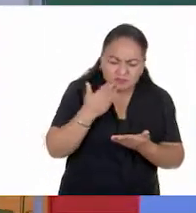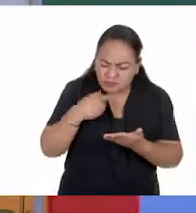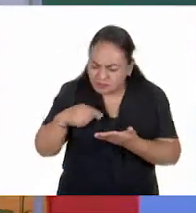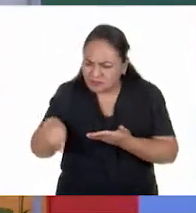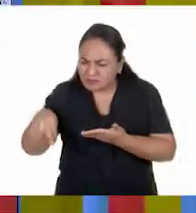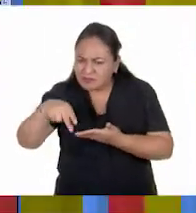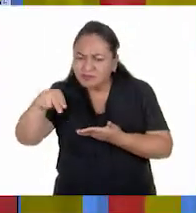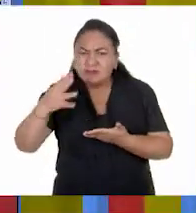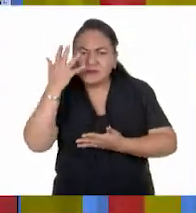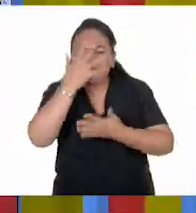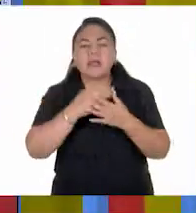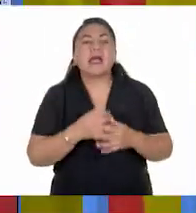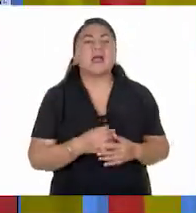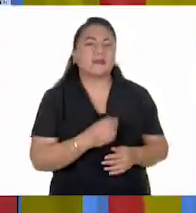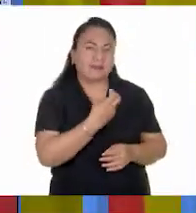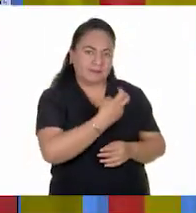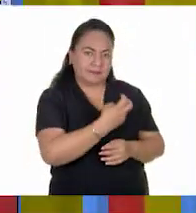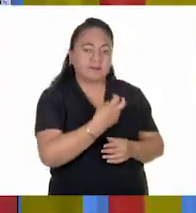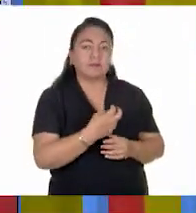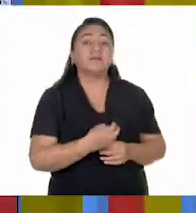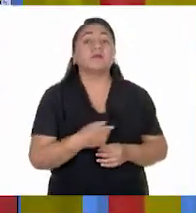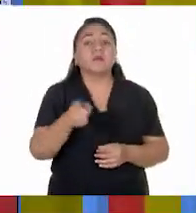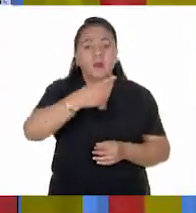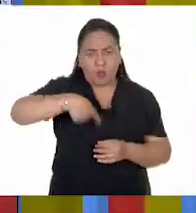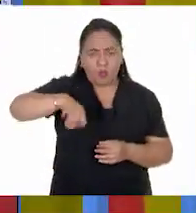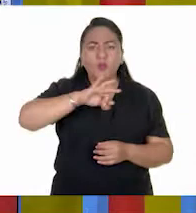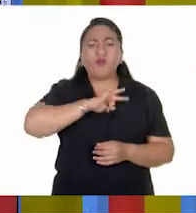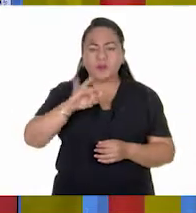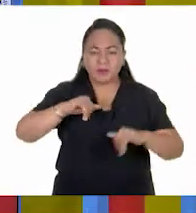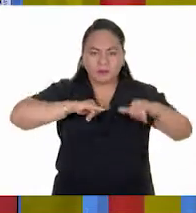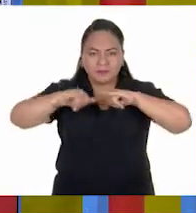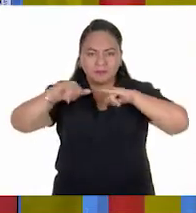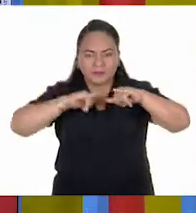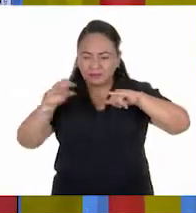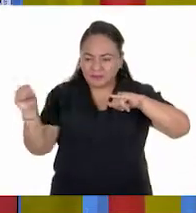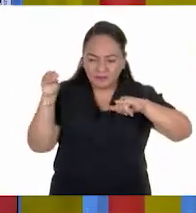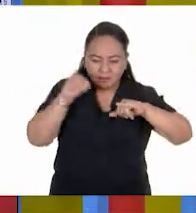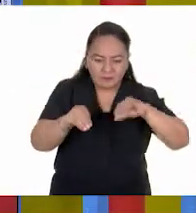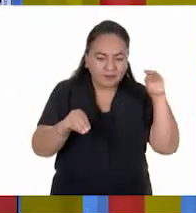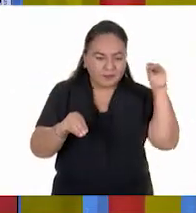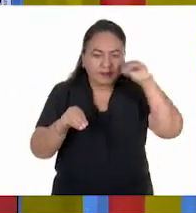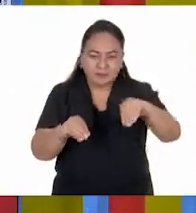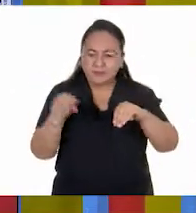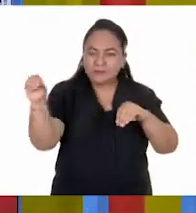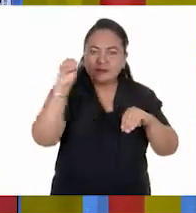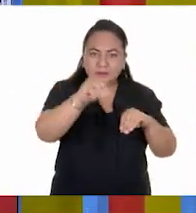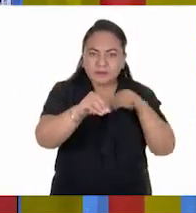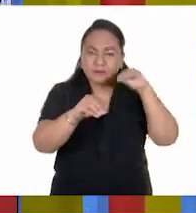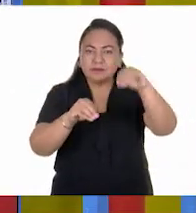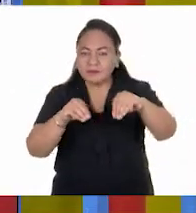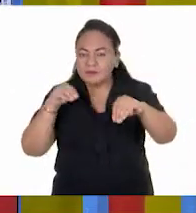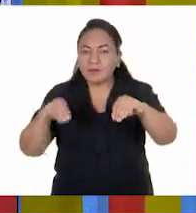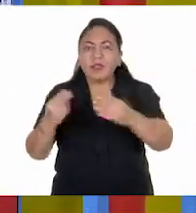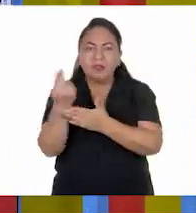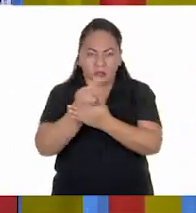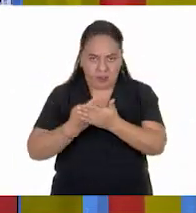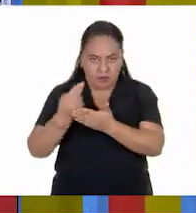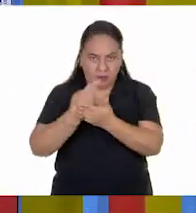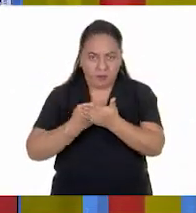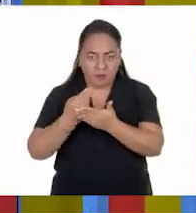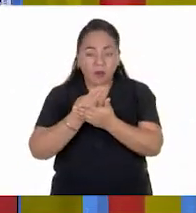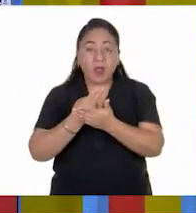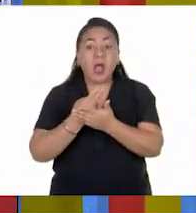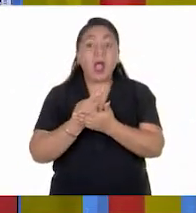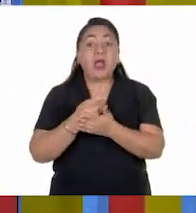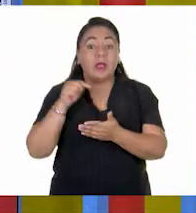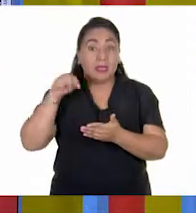bien. Entonces, nosotros podemos representar los lugares de referencia a través de dibujos. Y